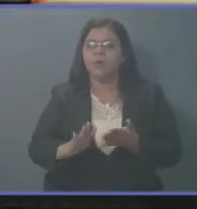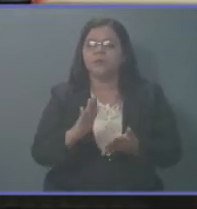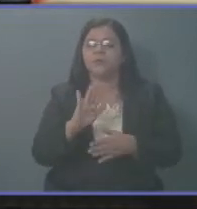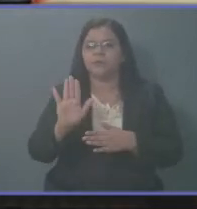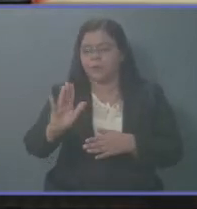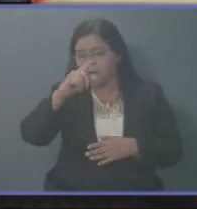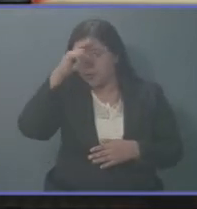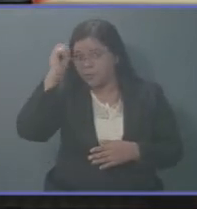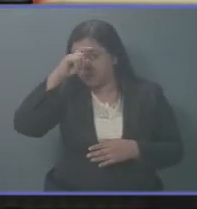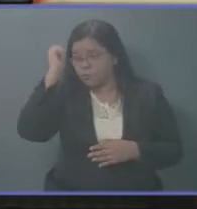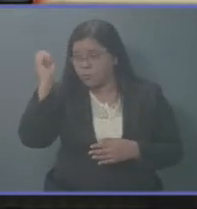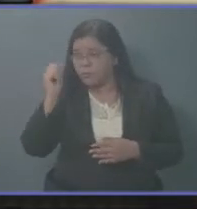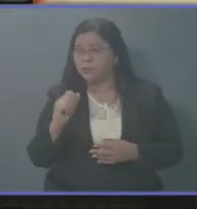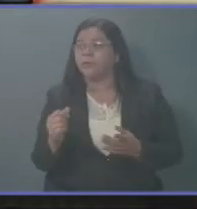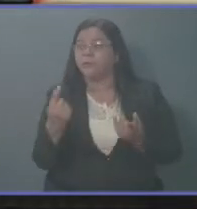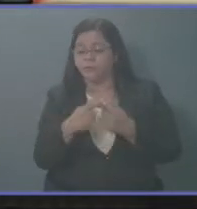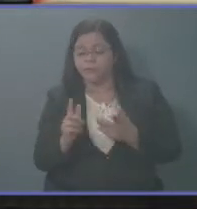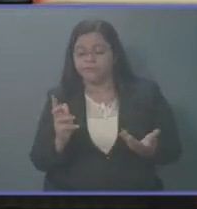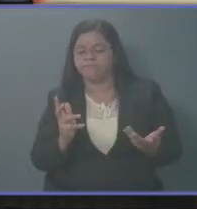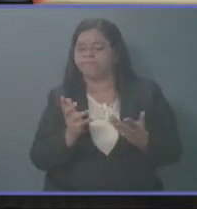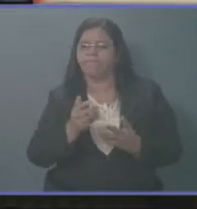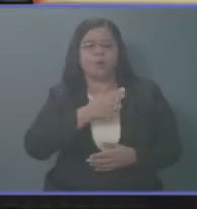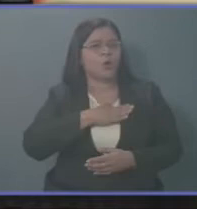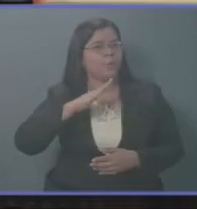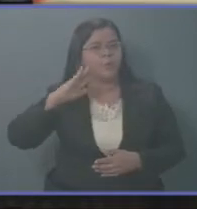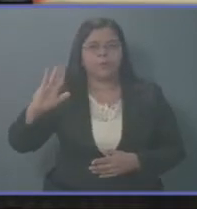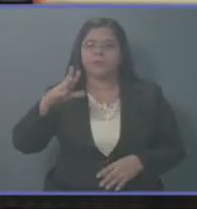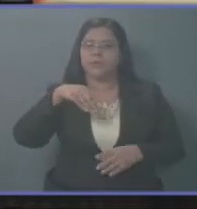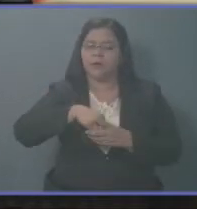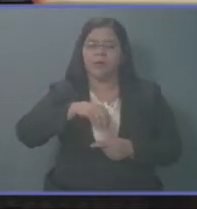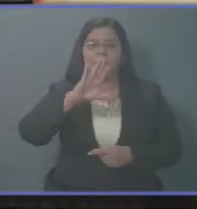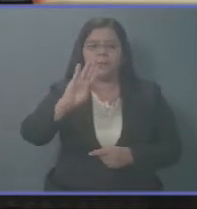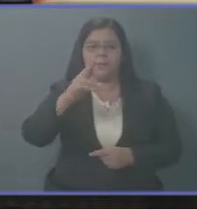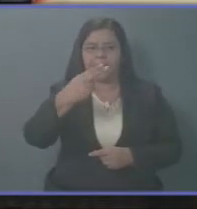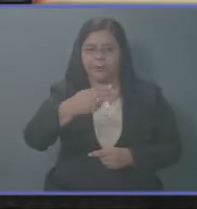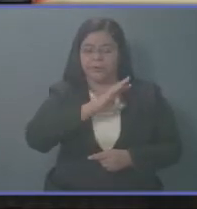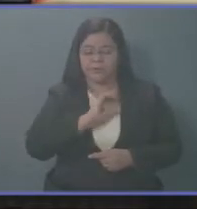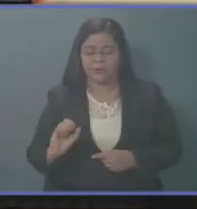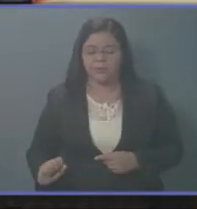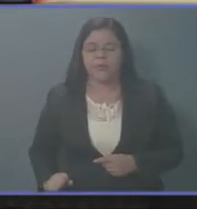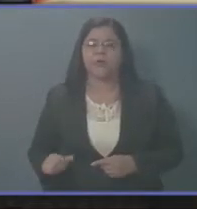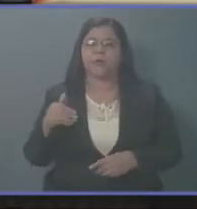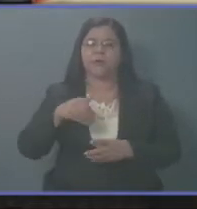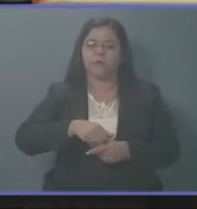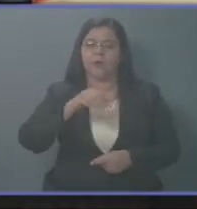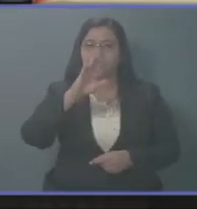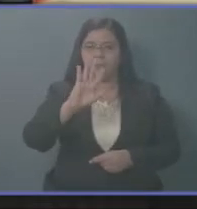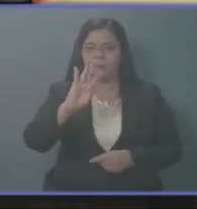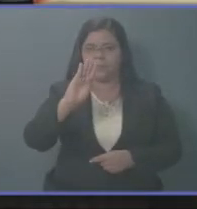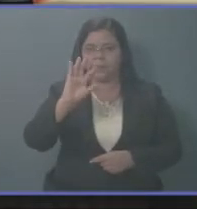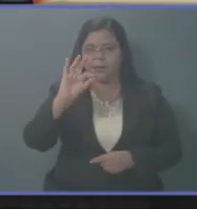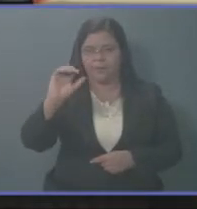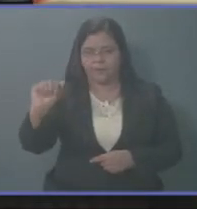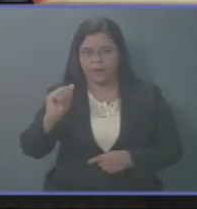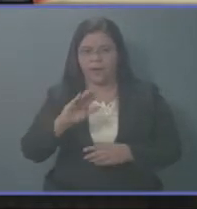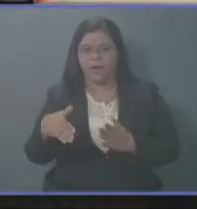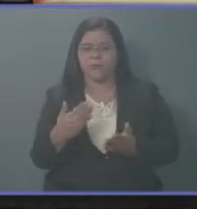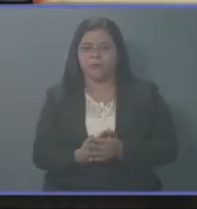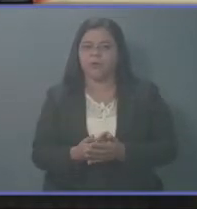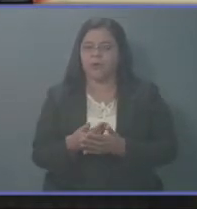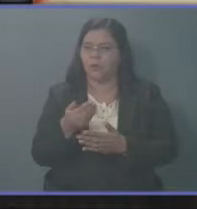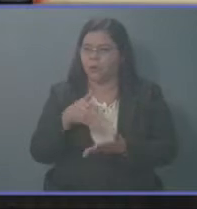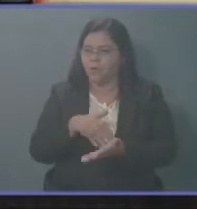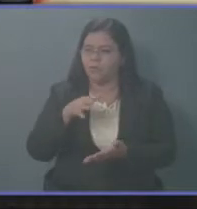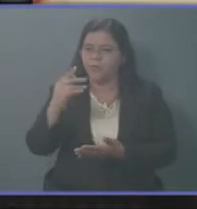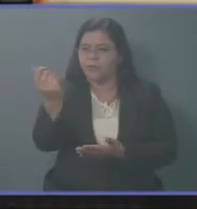su sostenibilidad, sin comprometer, para el caso del Banco Hipotecario de El Salvador, S.A. y el Banco de Fomento Agropecuario, los depósitos del público,